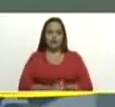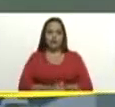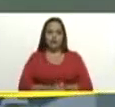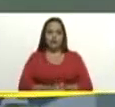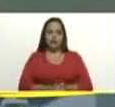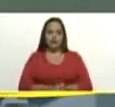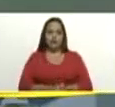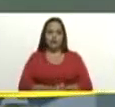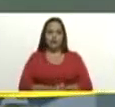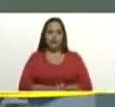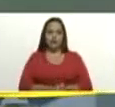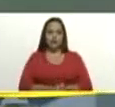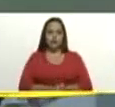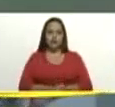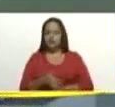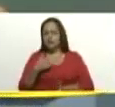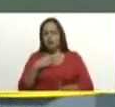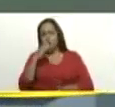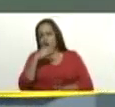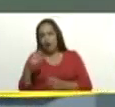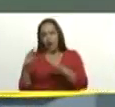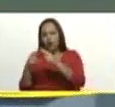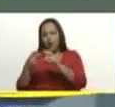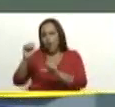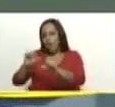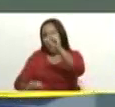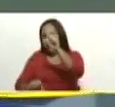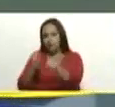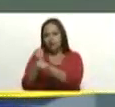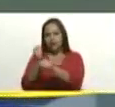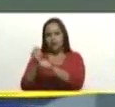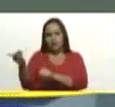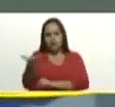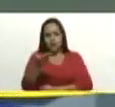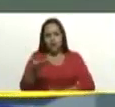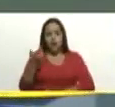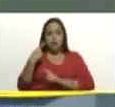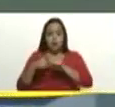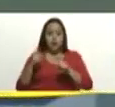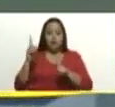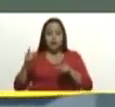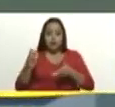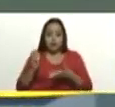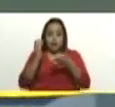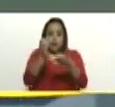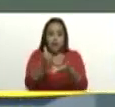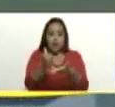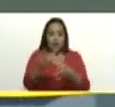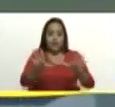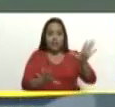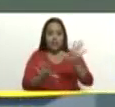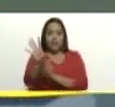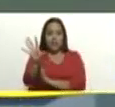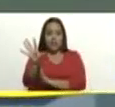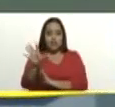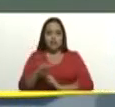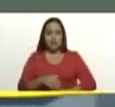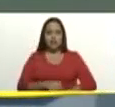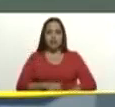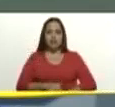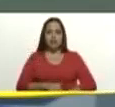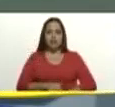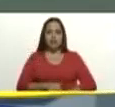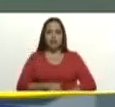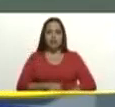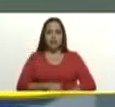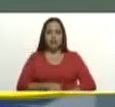a conocer toda la obra de ustedes, ¿no? Hemos entregado 15